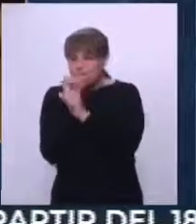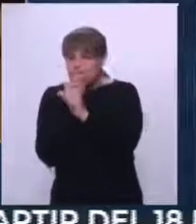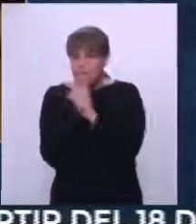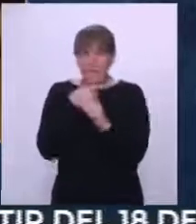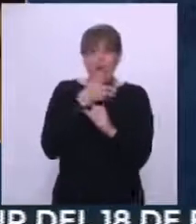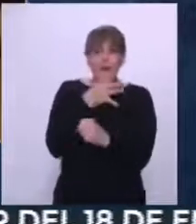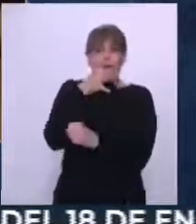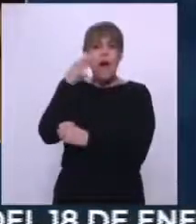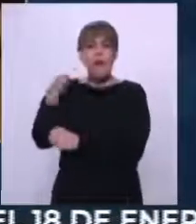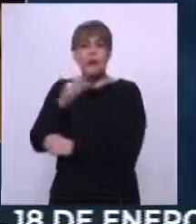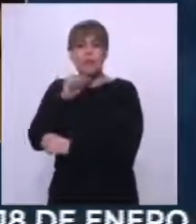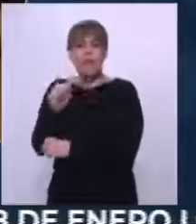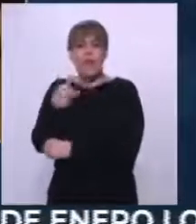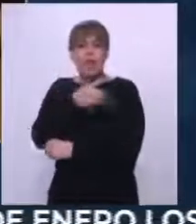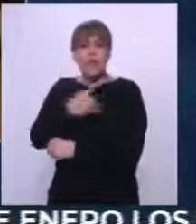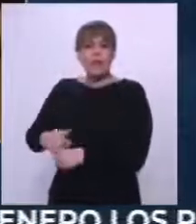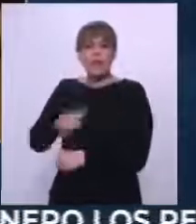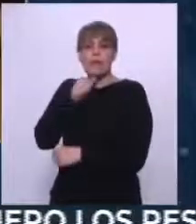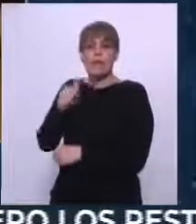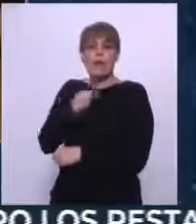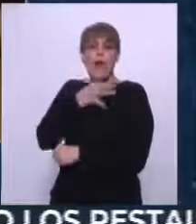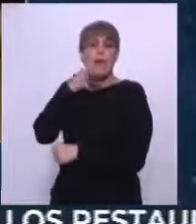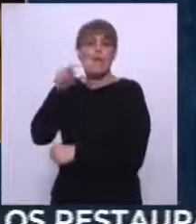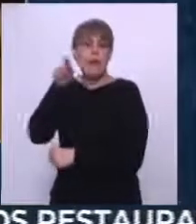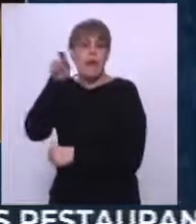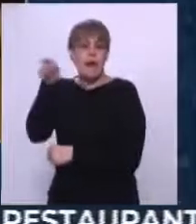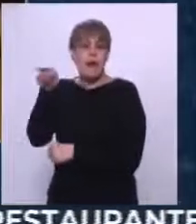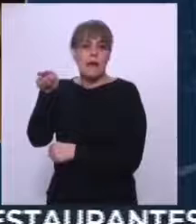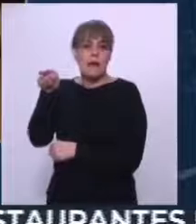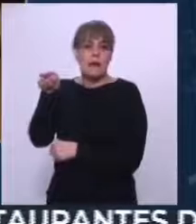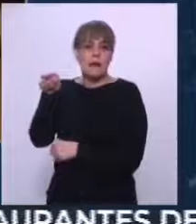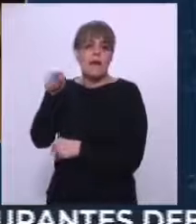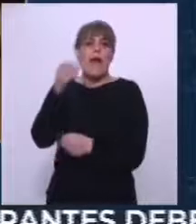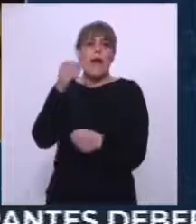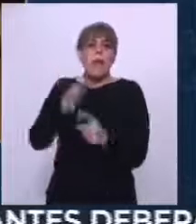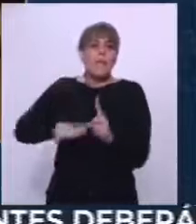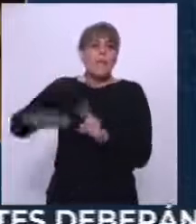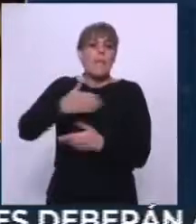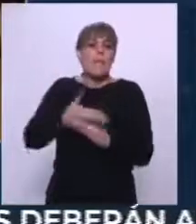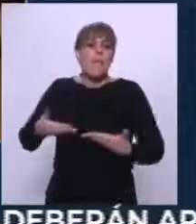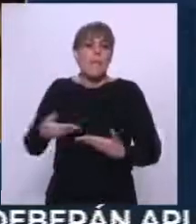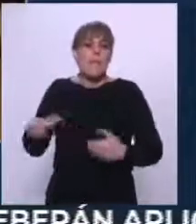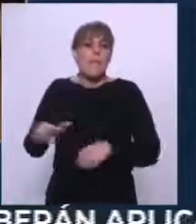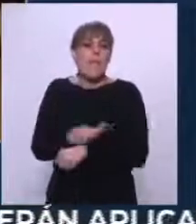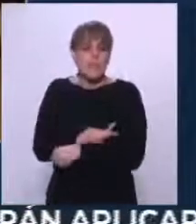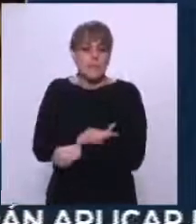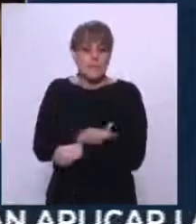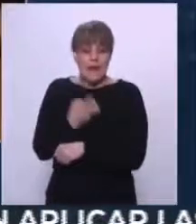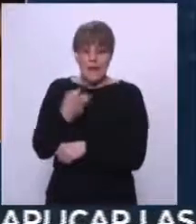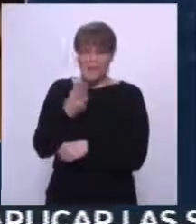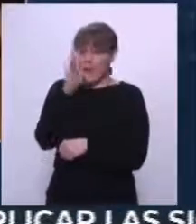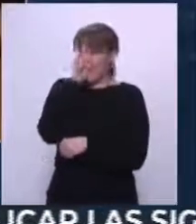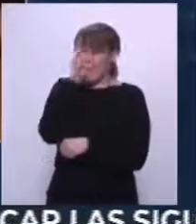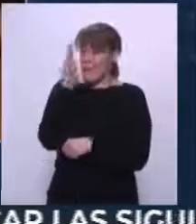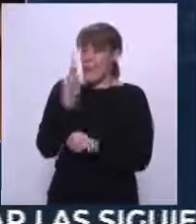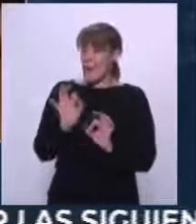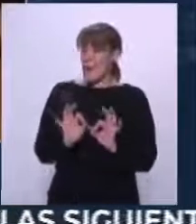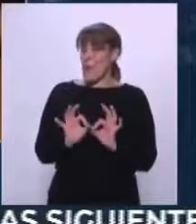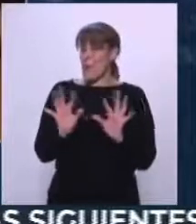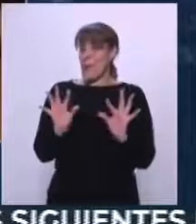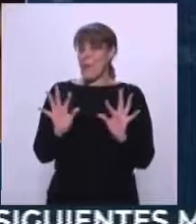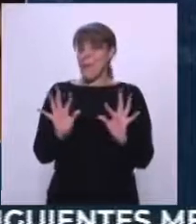al presidente en ese momento y hoy por hoy lo que estaba sucediendo. Creo que eso me parece mucho más delicado. El tema